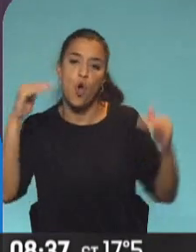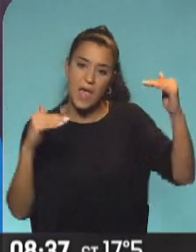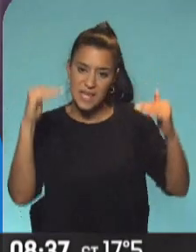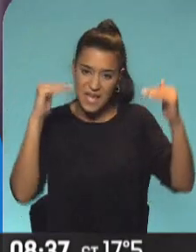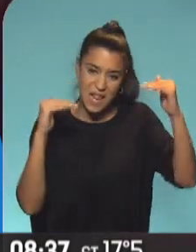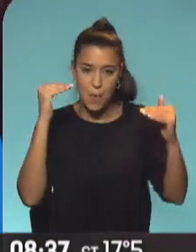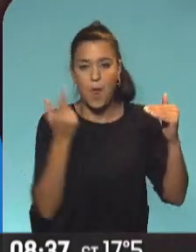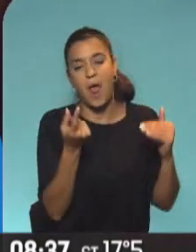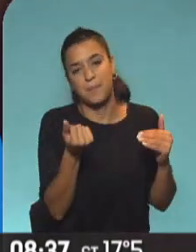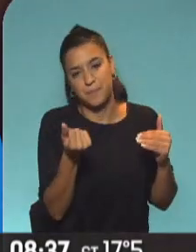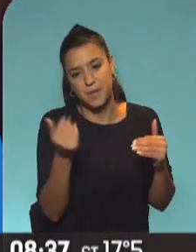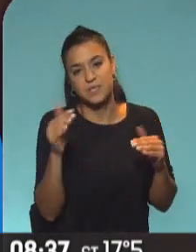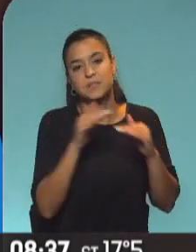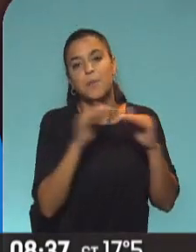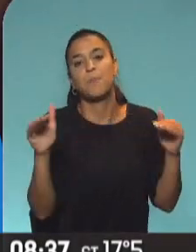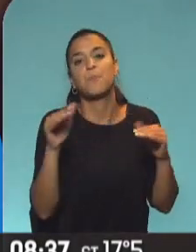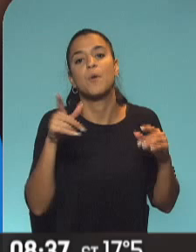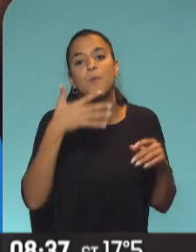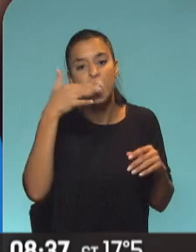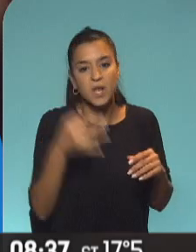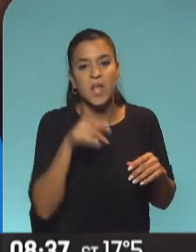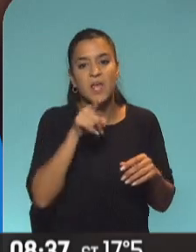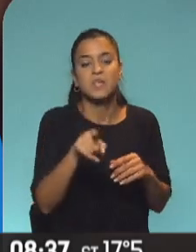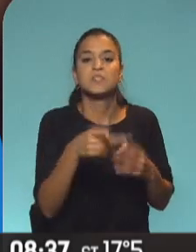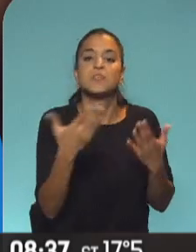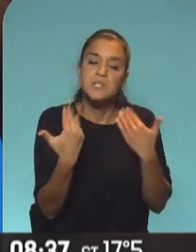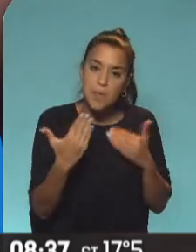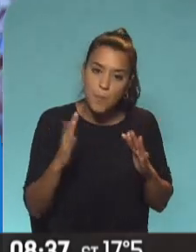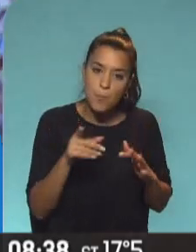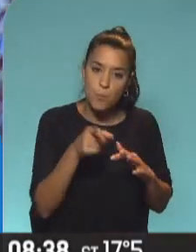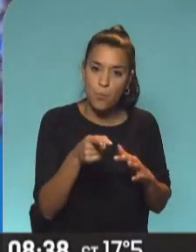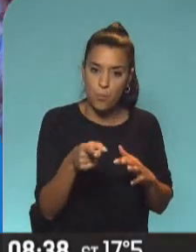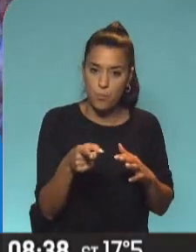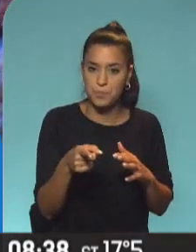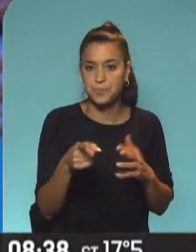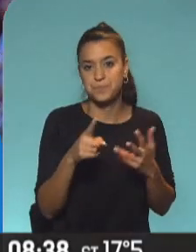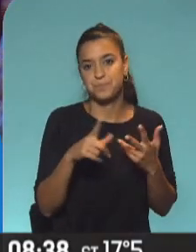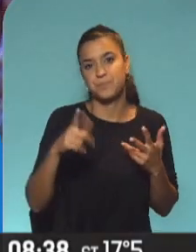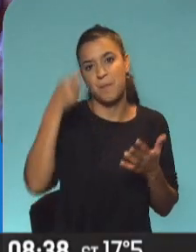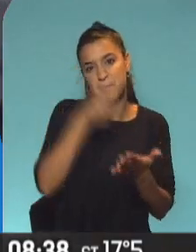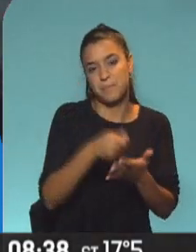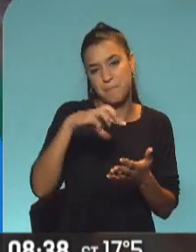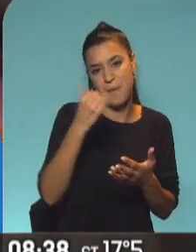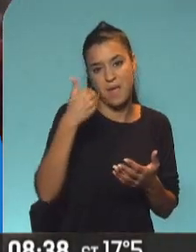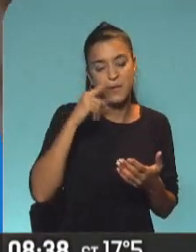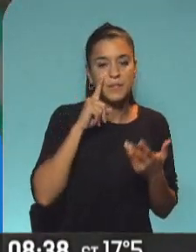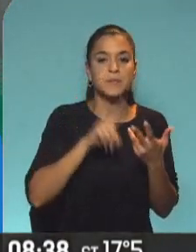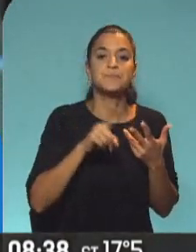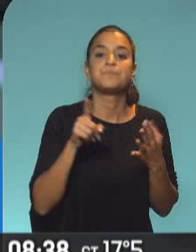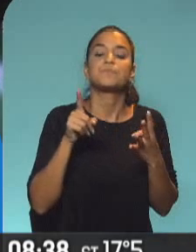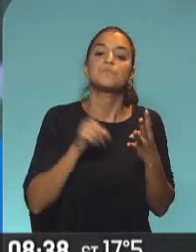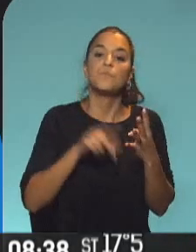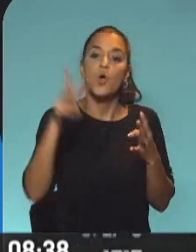el promedio de ese es el precio real y eso es inclusive que se puede, digamos, hacer cobertura. Y este 8%, digamos, la verdad